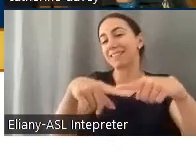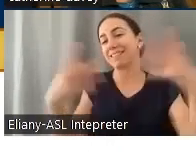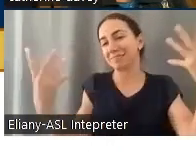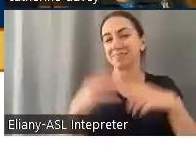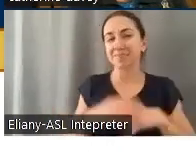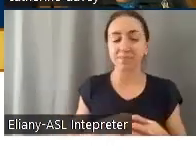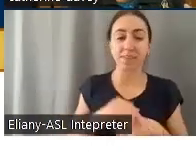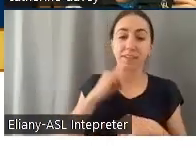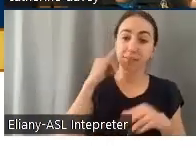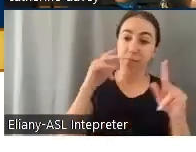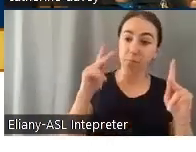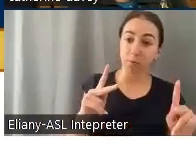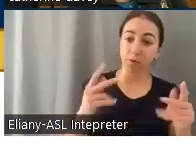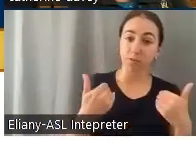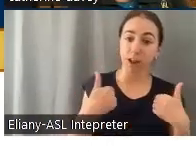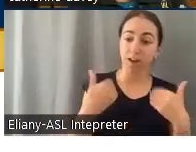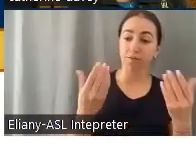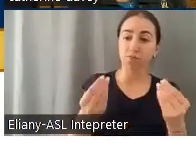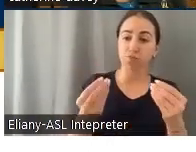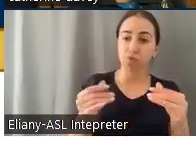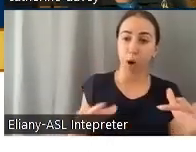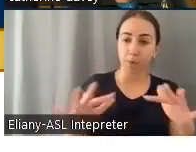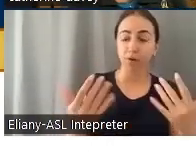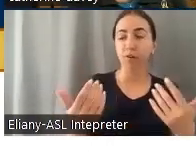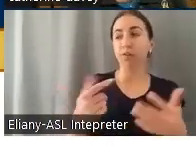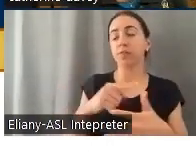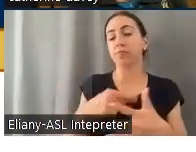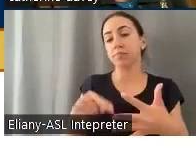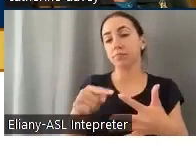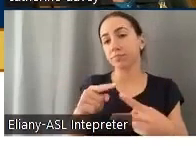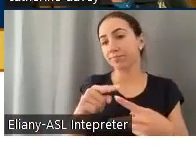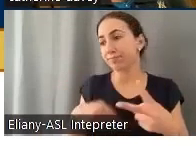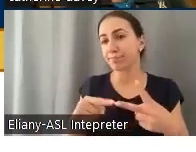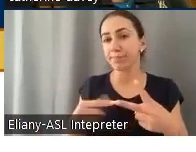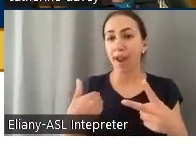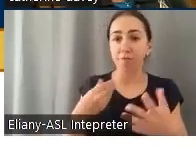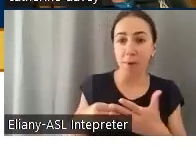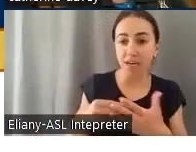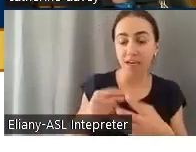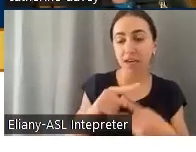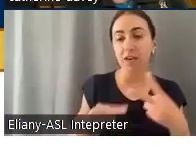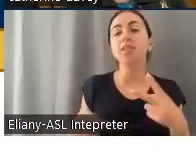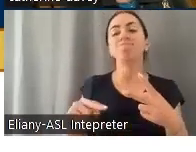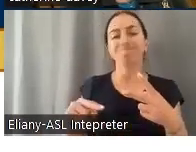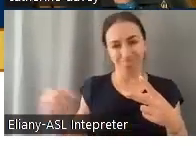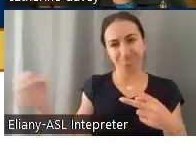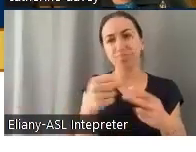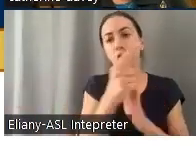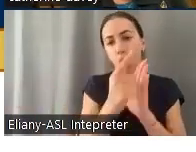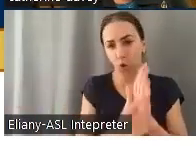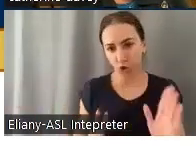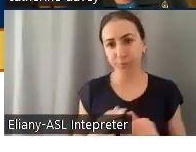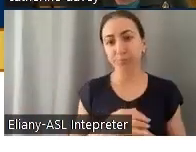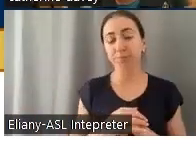defensa tutelar y la respuesta es que depende. Si la persona tiene propiedades, la persona tiene dinero, entonces